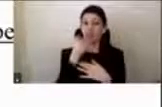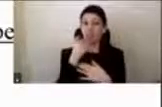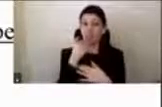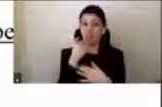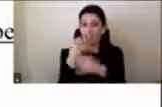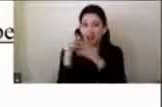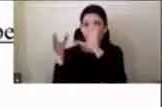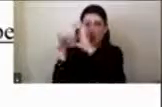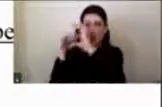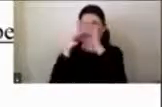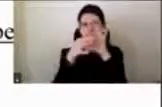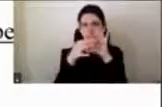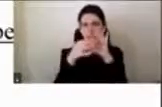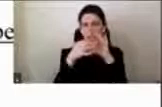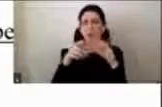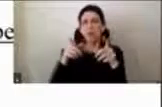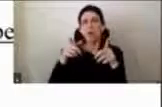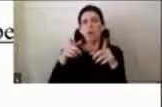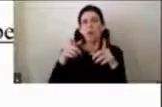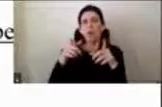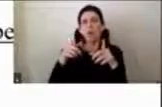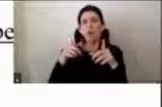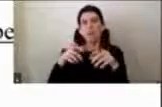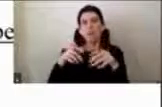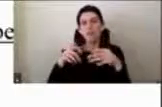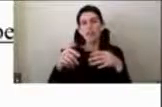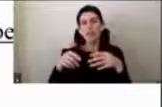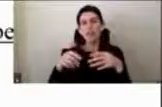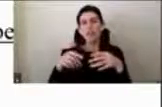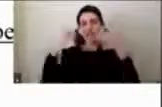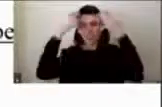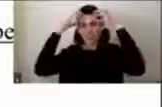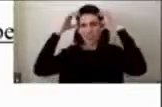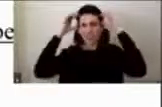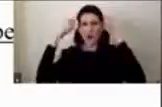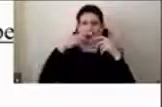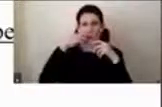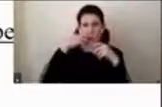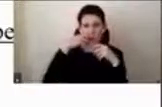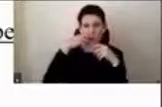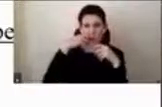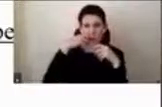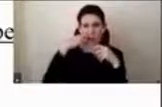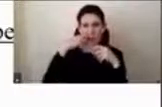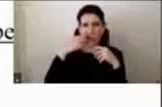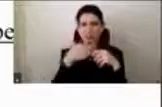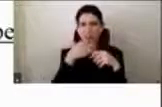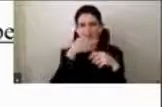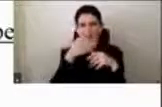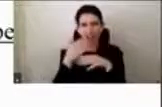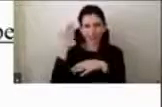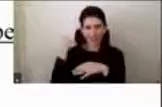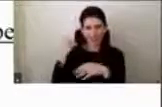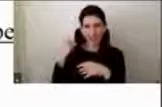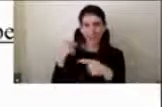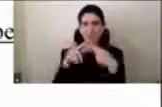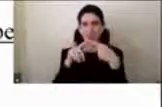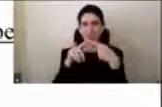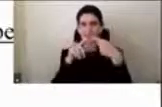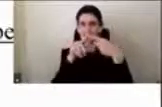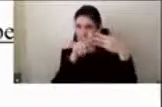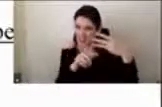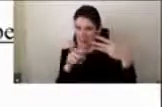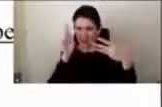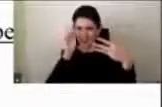decir, entre este cerebro más propiamente humano que hablé al inicio, como el sistema tálamo neocortical, y los sistemas más límbicos,